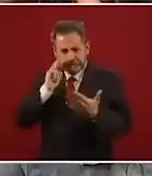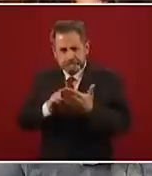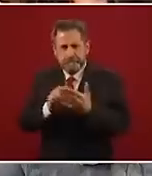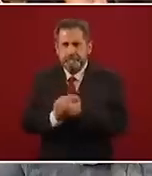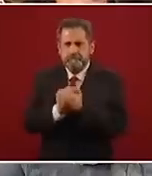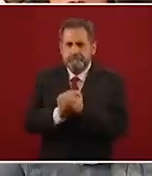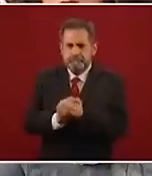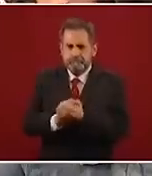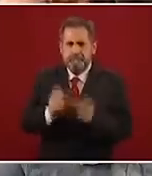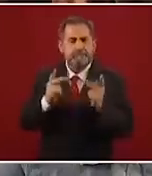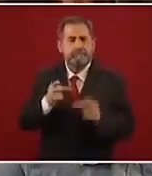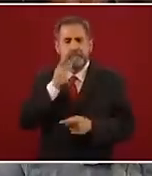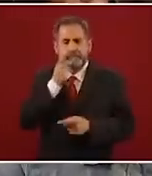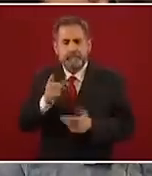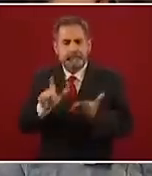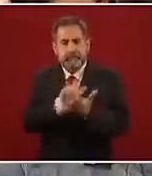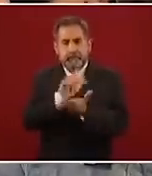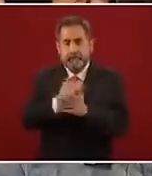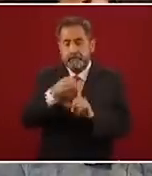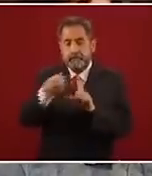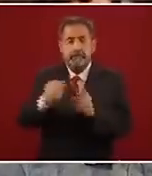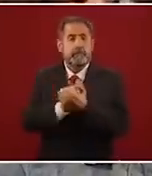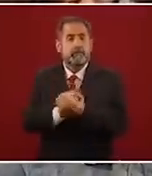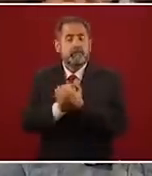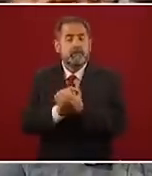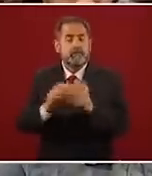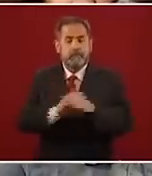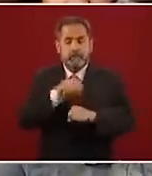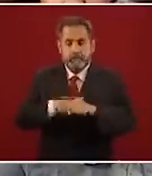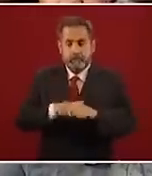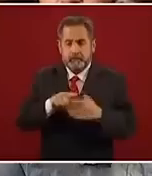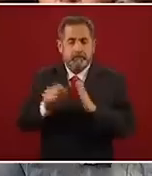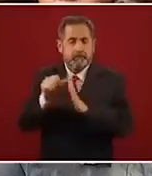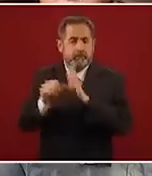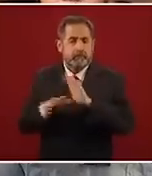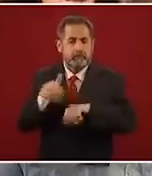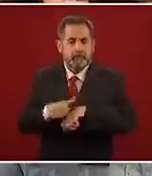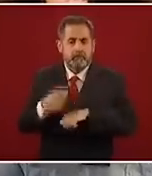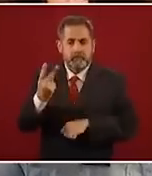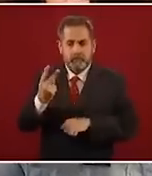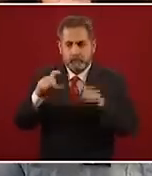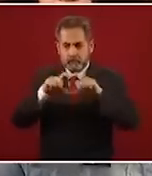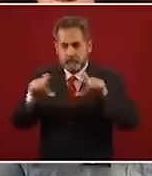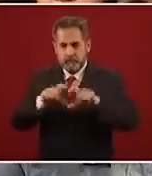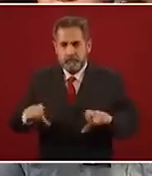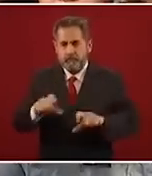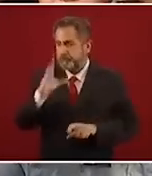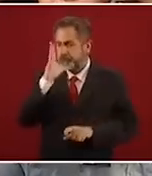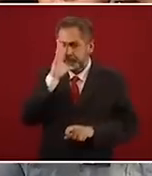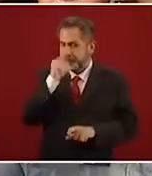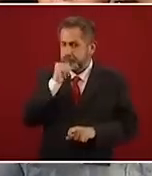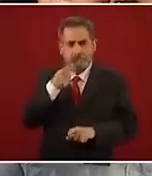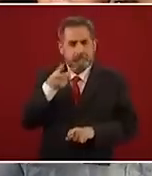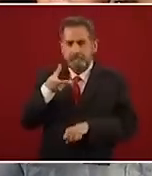rifa, y la Ley Orgánica de la Lotería Nacional, en el artículo segundo, impide